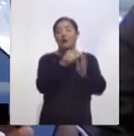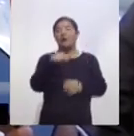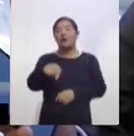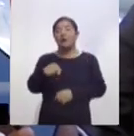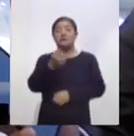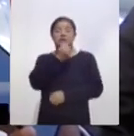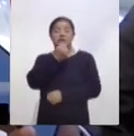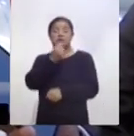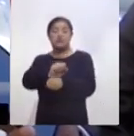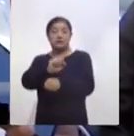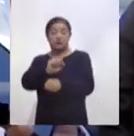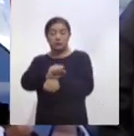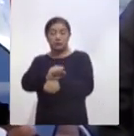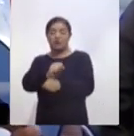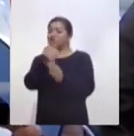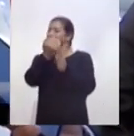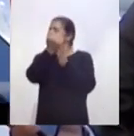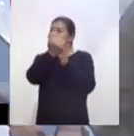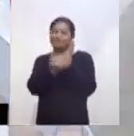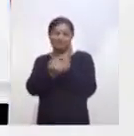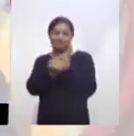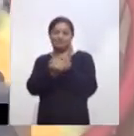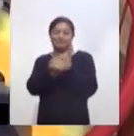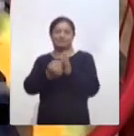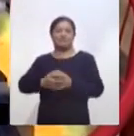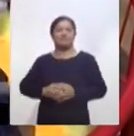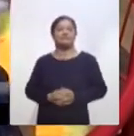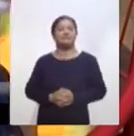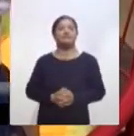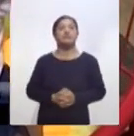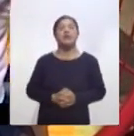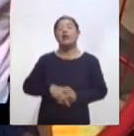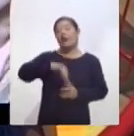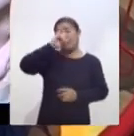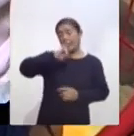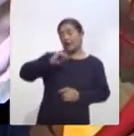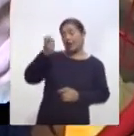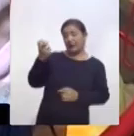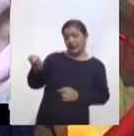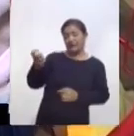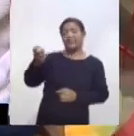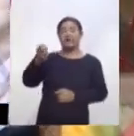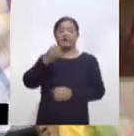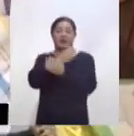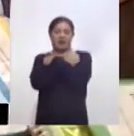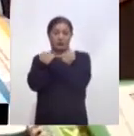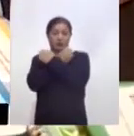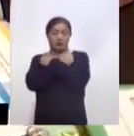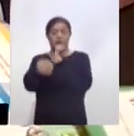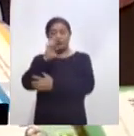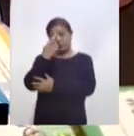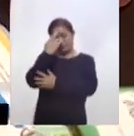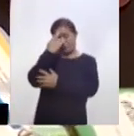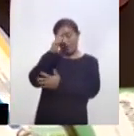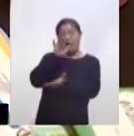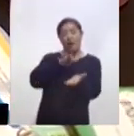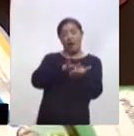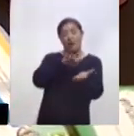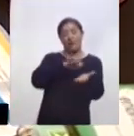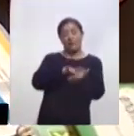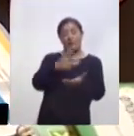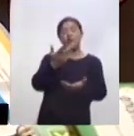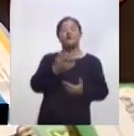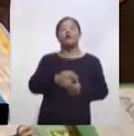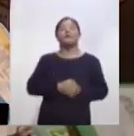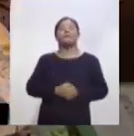están los padres de familia que van en secundaria. El secretario de Educación, Florentino Domínguez, recordó que con el apoyo del programa